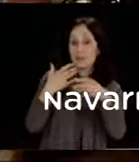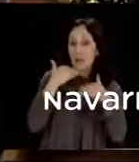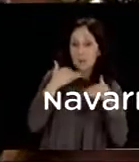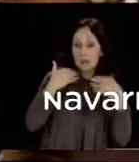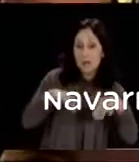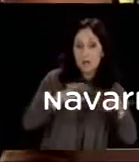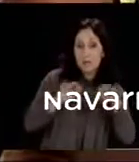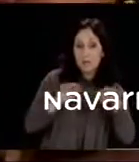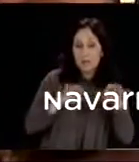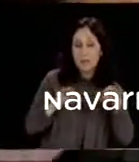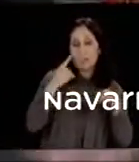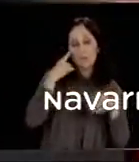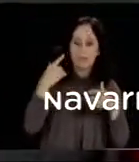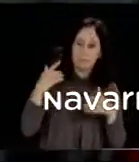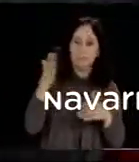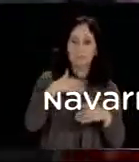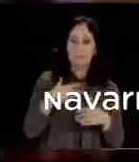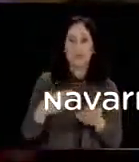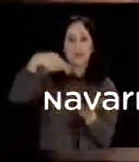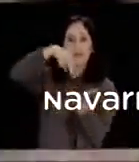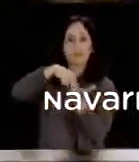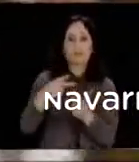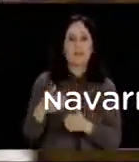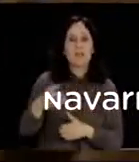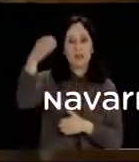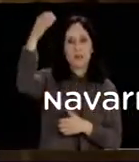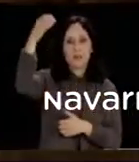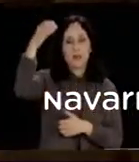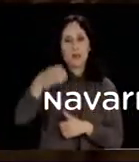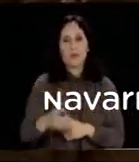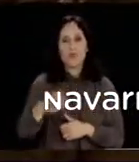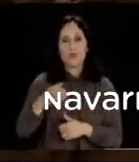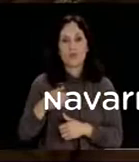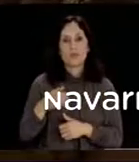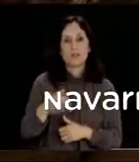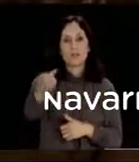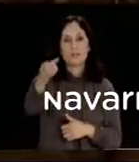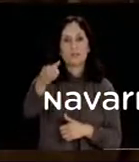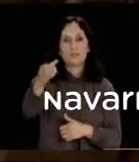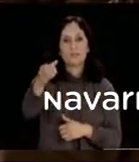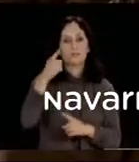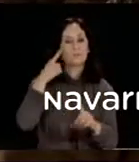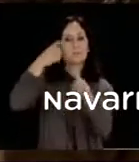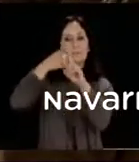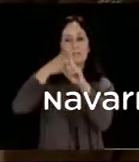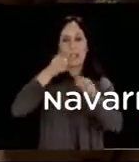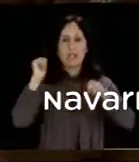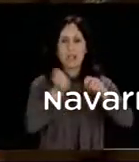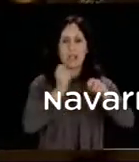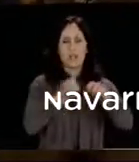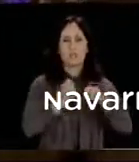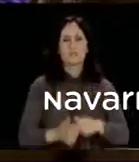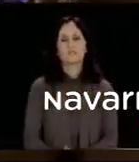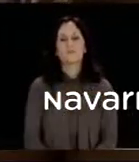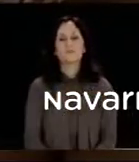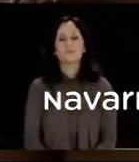ya? Vamos a hacer un brindis. Arriba, abajo, por al centro y por los caldereros. Oye,